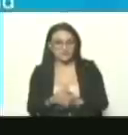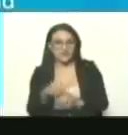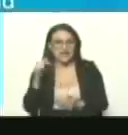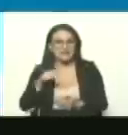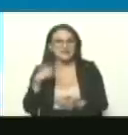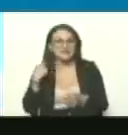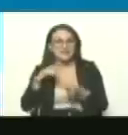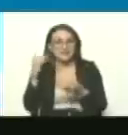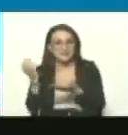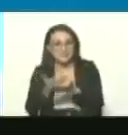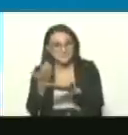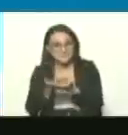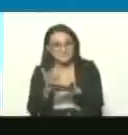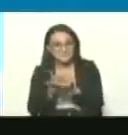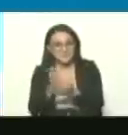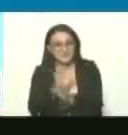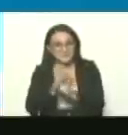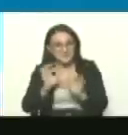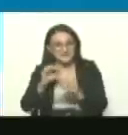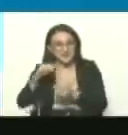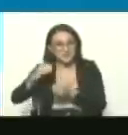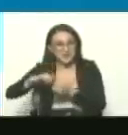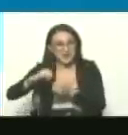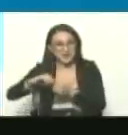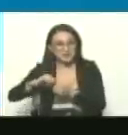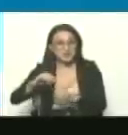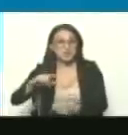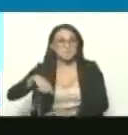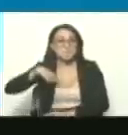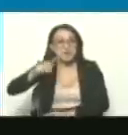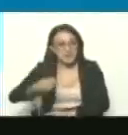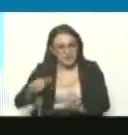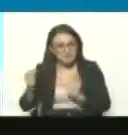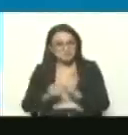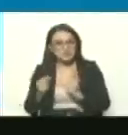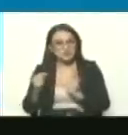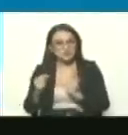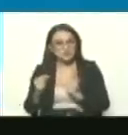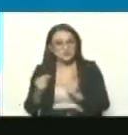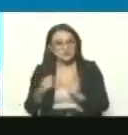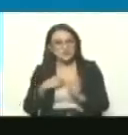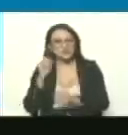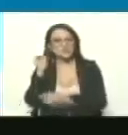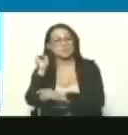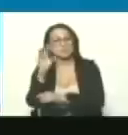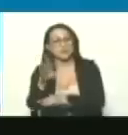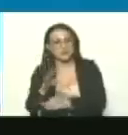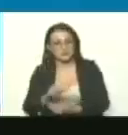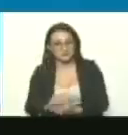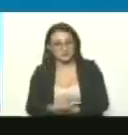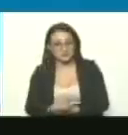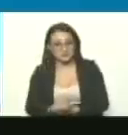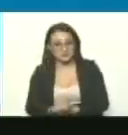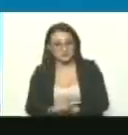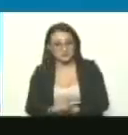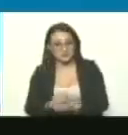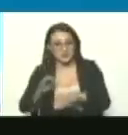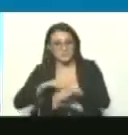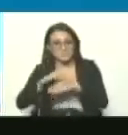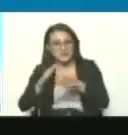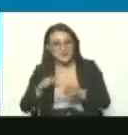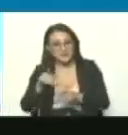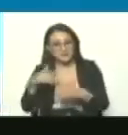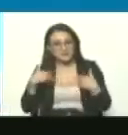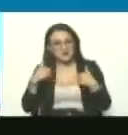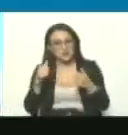Ah, bueno, entonces mañana mismo te envío para allá. A la ministra de